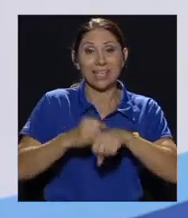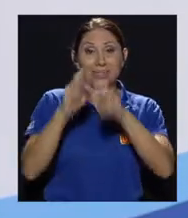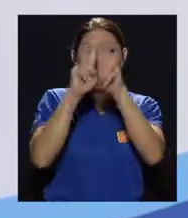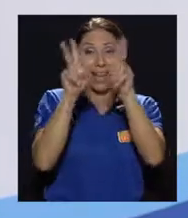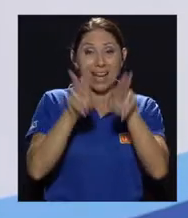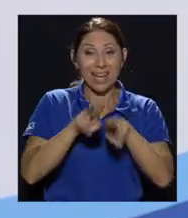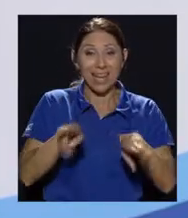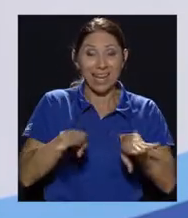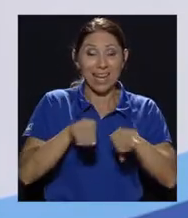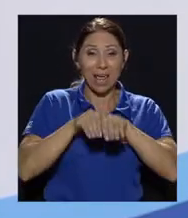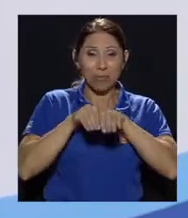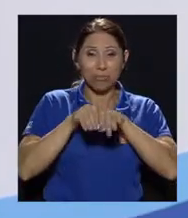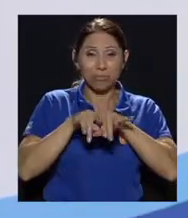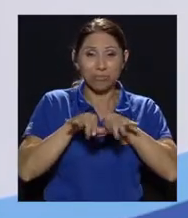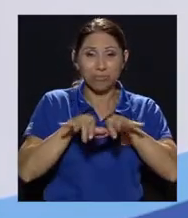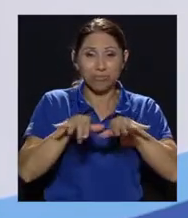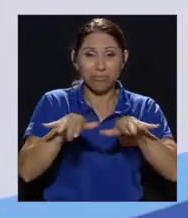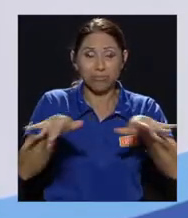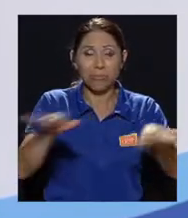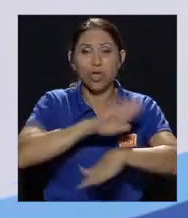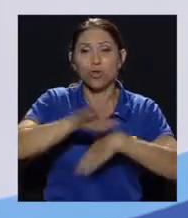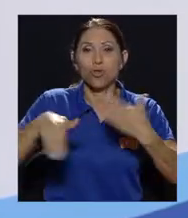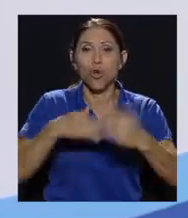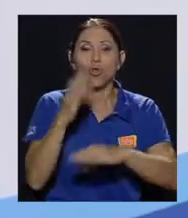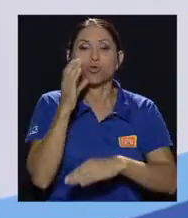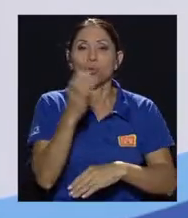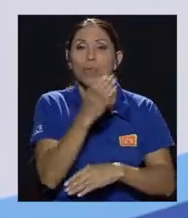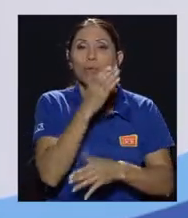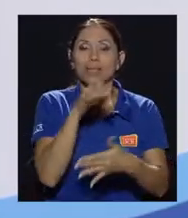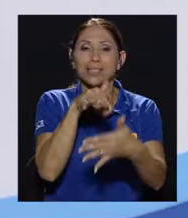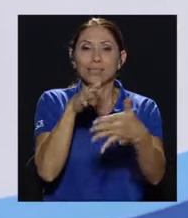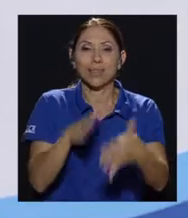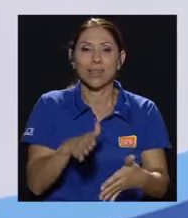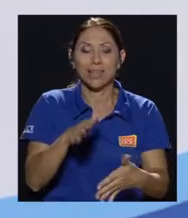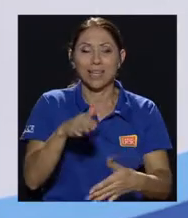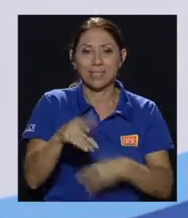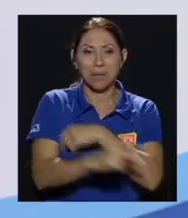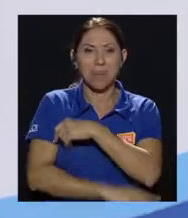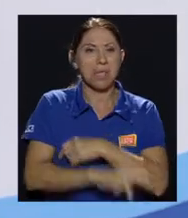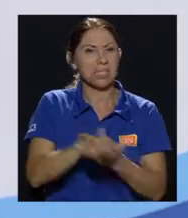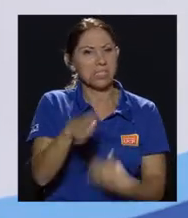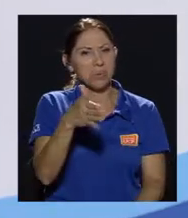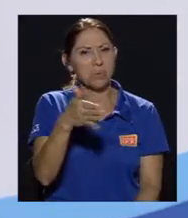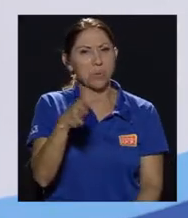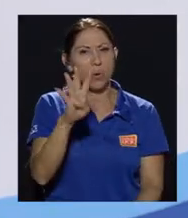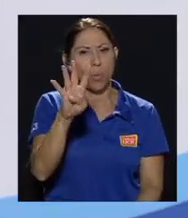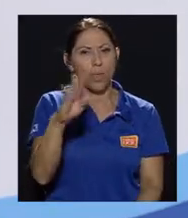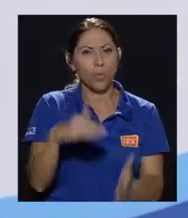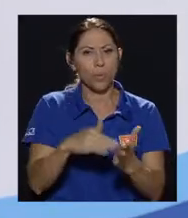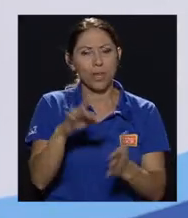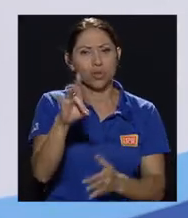a todos los comedores estudiantiles del país. Hablamos que son alrededor de